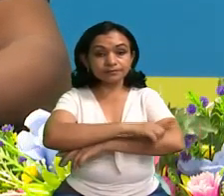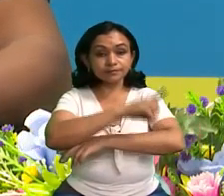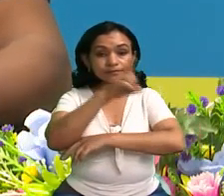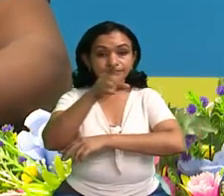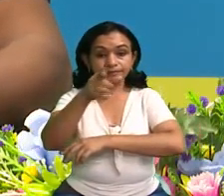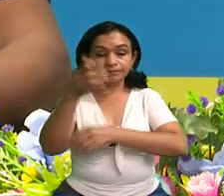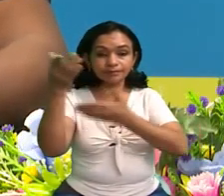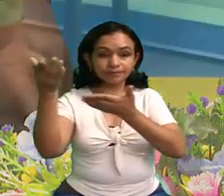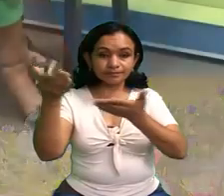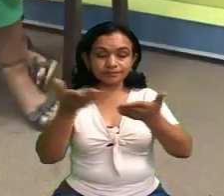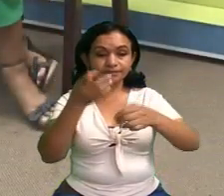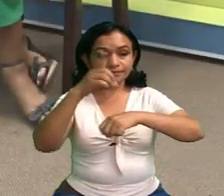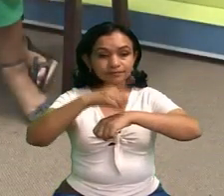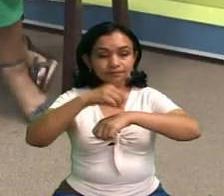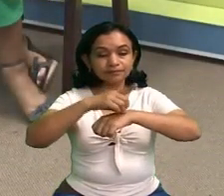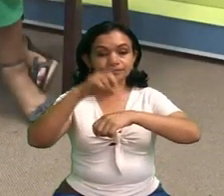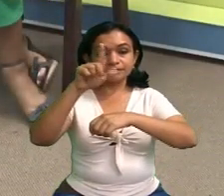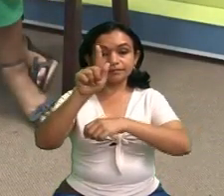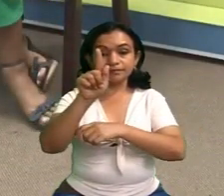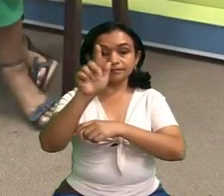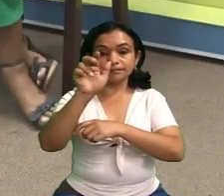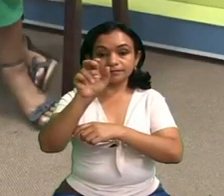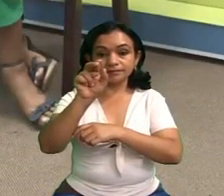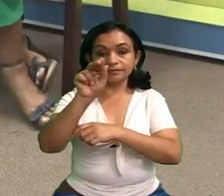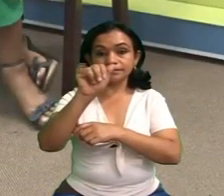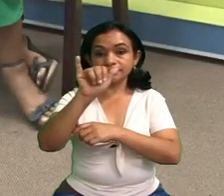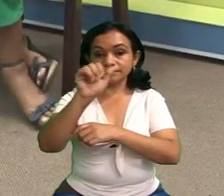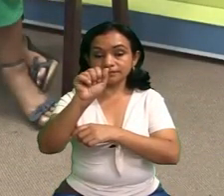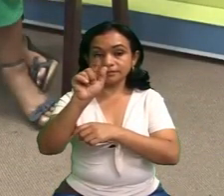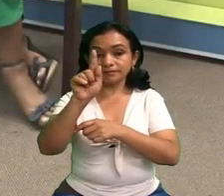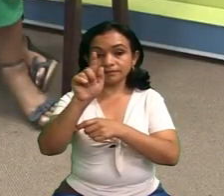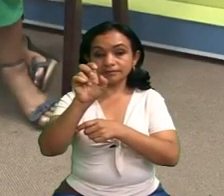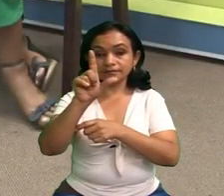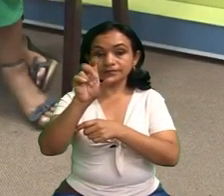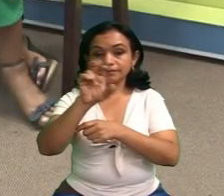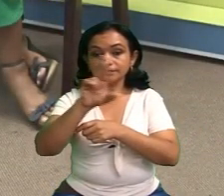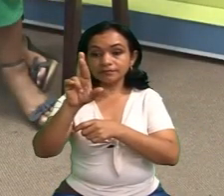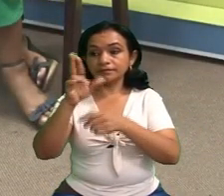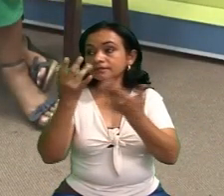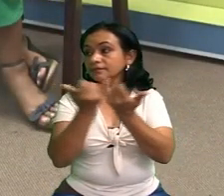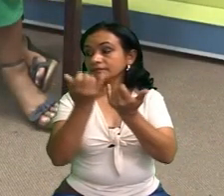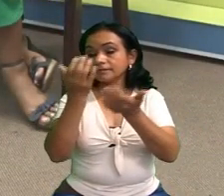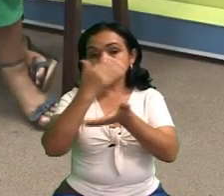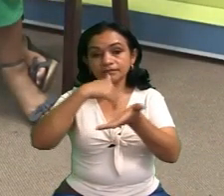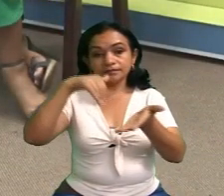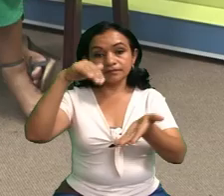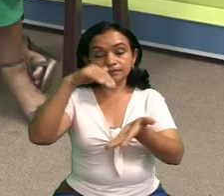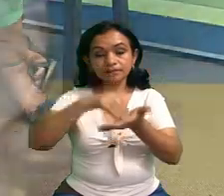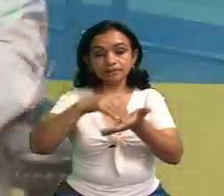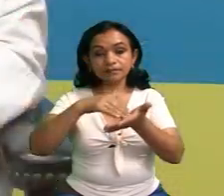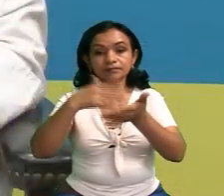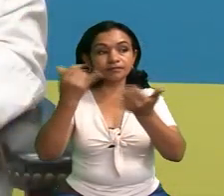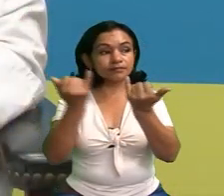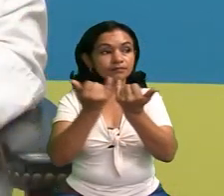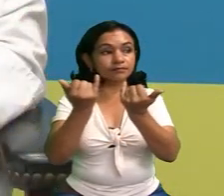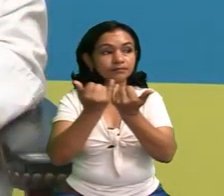hemos invitado a la doctora Tania Teller, quien es parte del equipo médico del Centro Nacional de